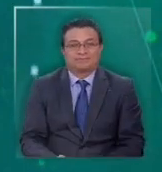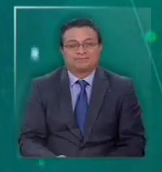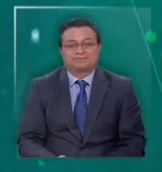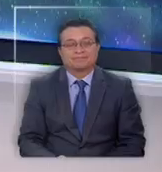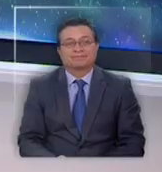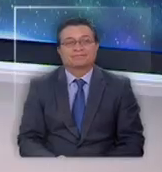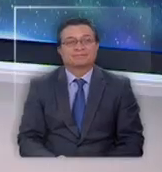daniel